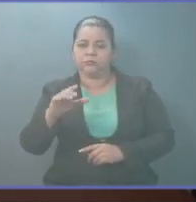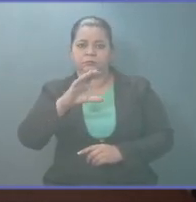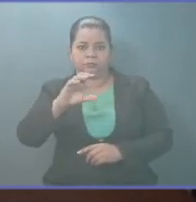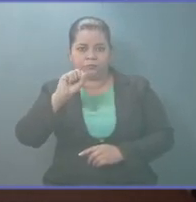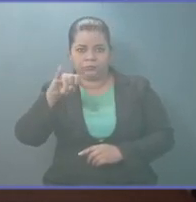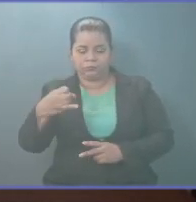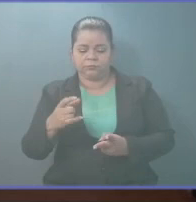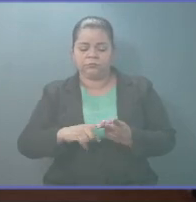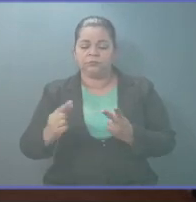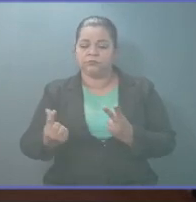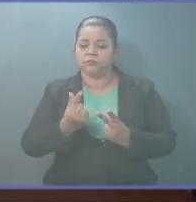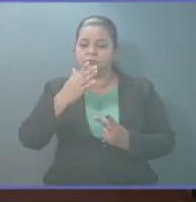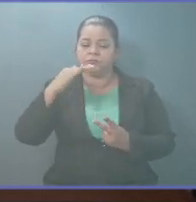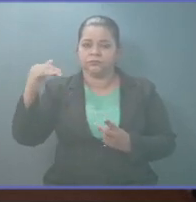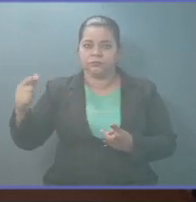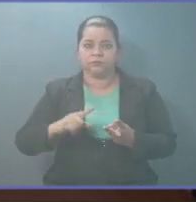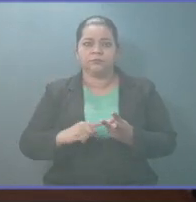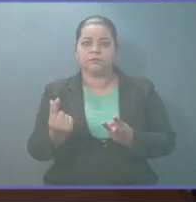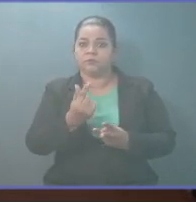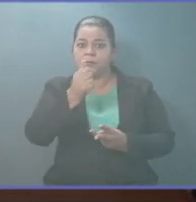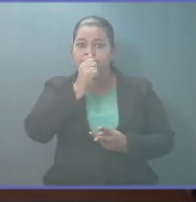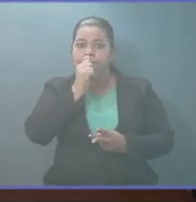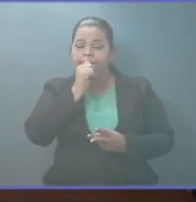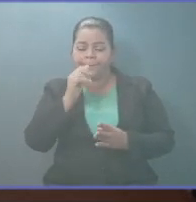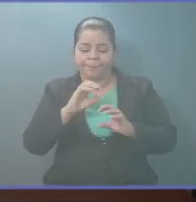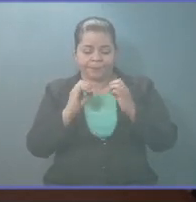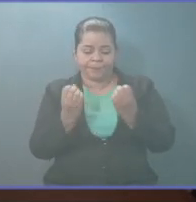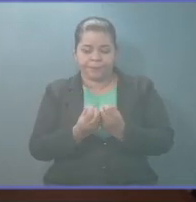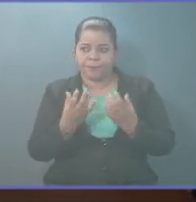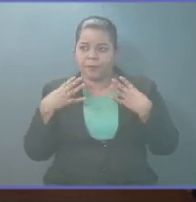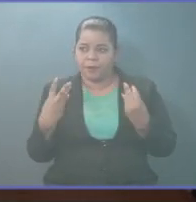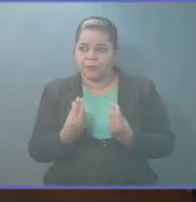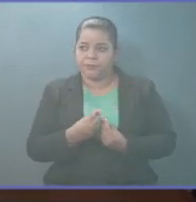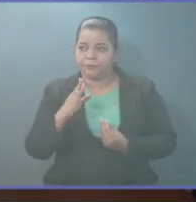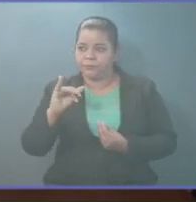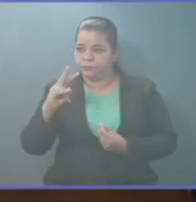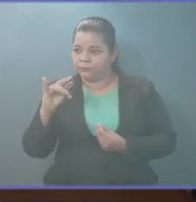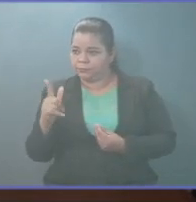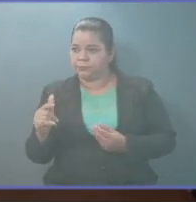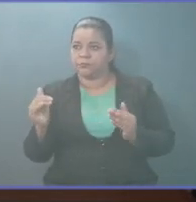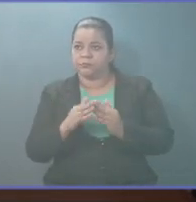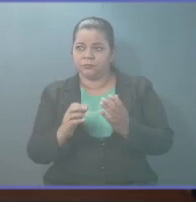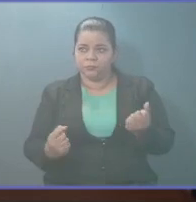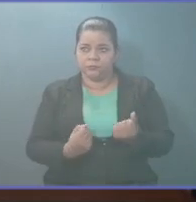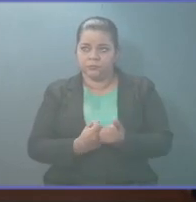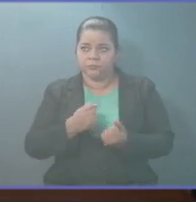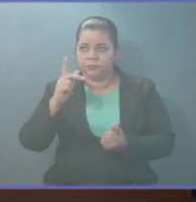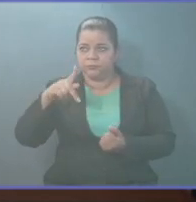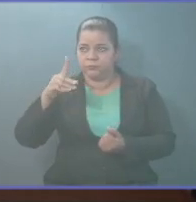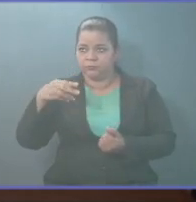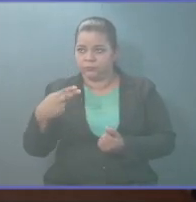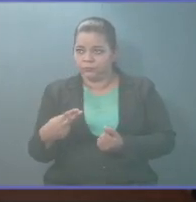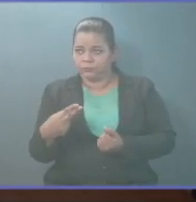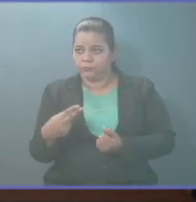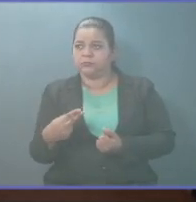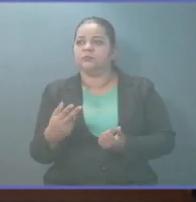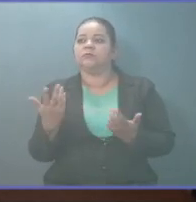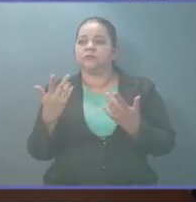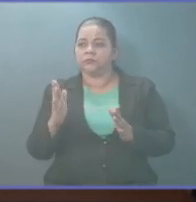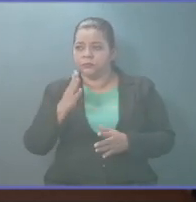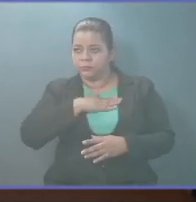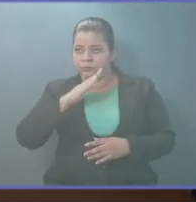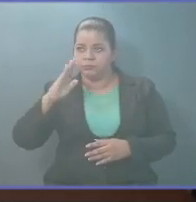de El Salvador y universidades privadas y las organizaciones de la sociedad civil, con el apoyo de la Procuraduría para la Defensa de los Derechos Humanos, propondrán ante